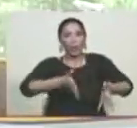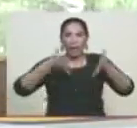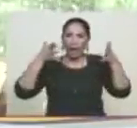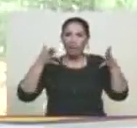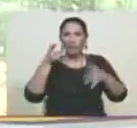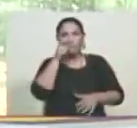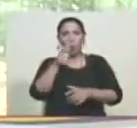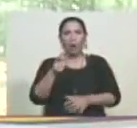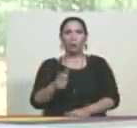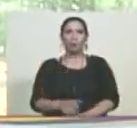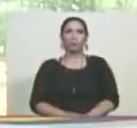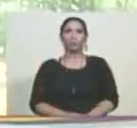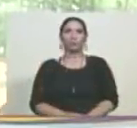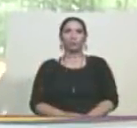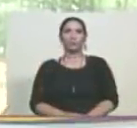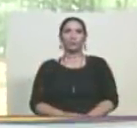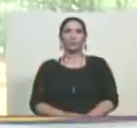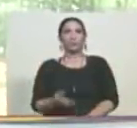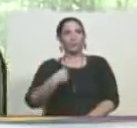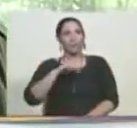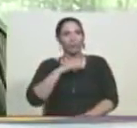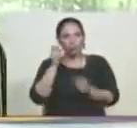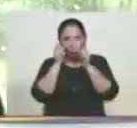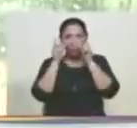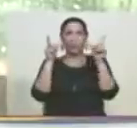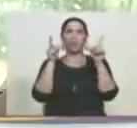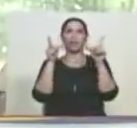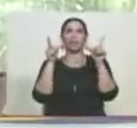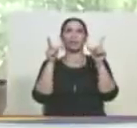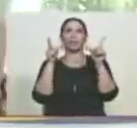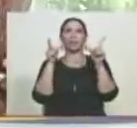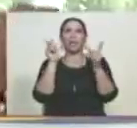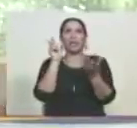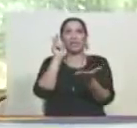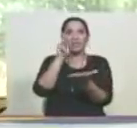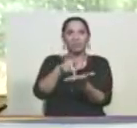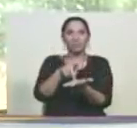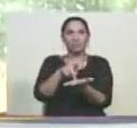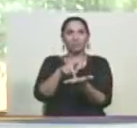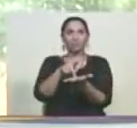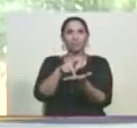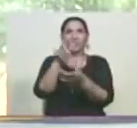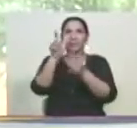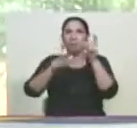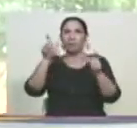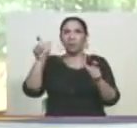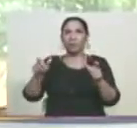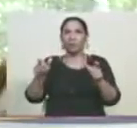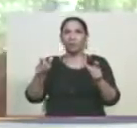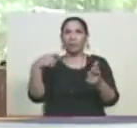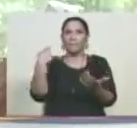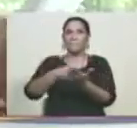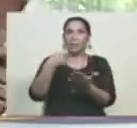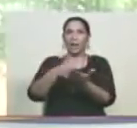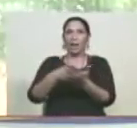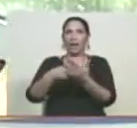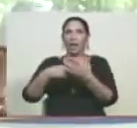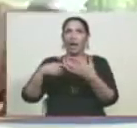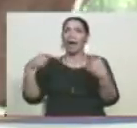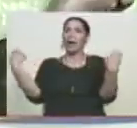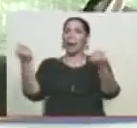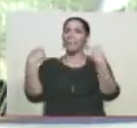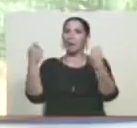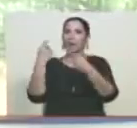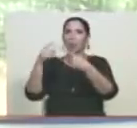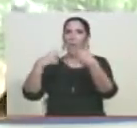saldo político. A nosotros nos sorprende cuando llegan personeros y dicen que financian la campaña de los demás. Eso